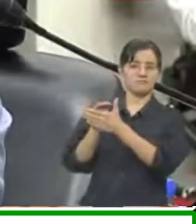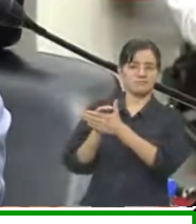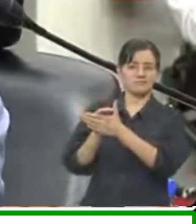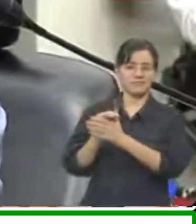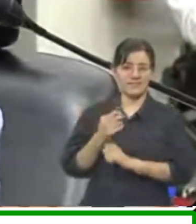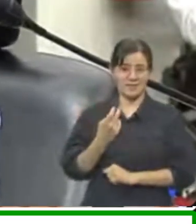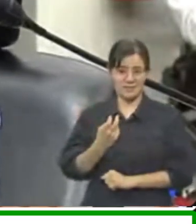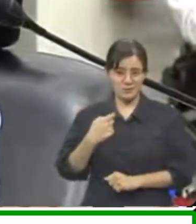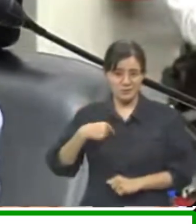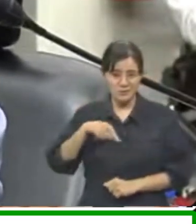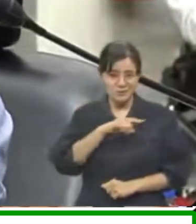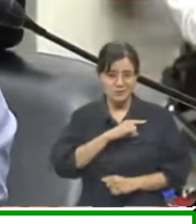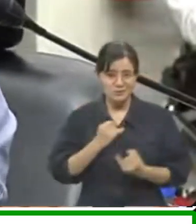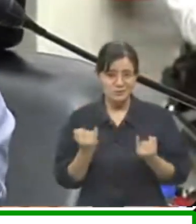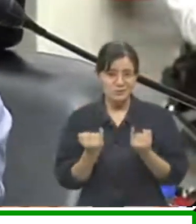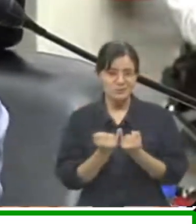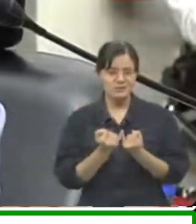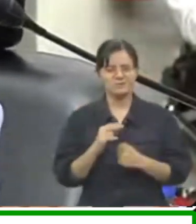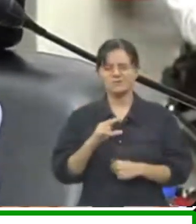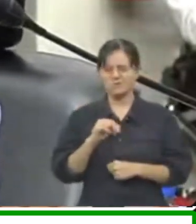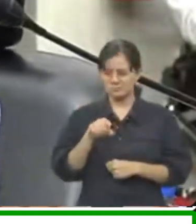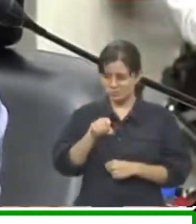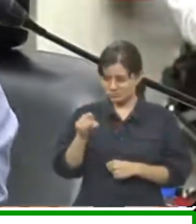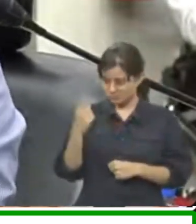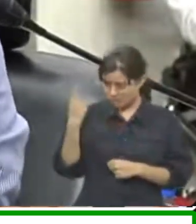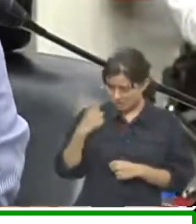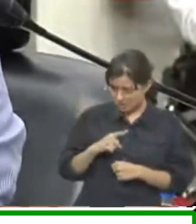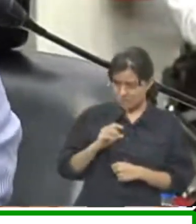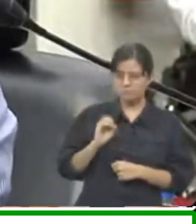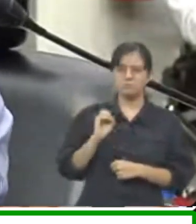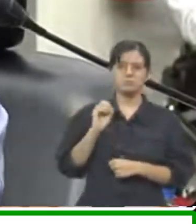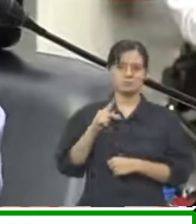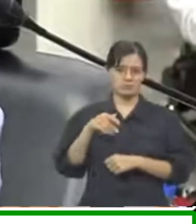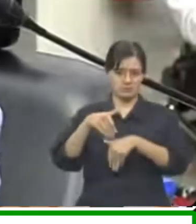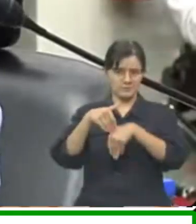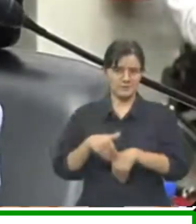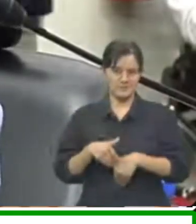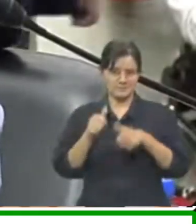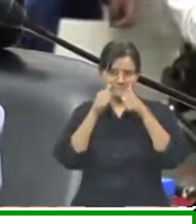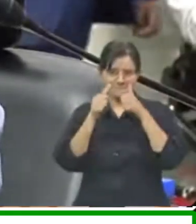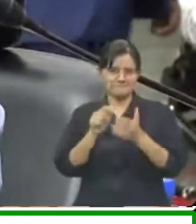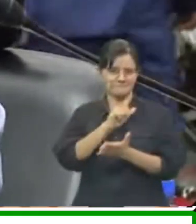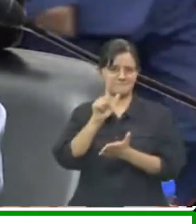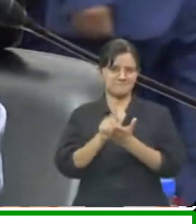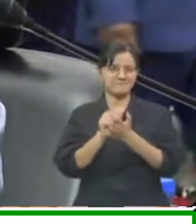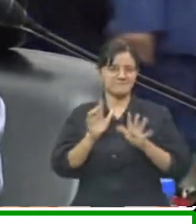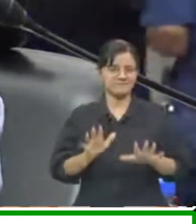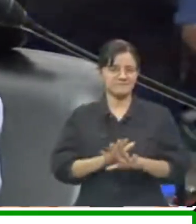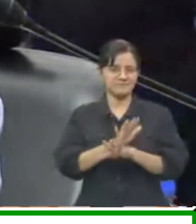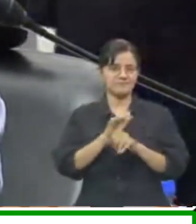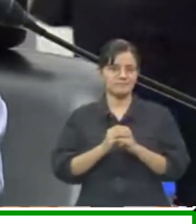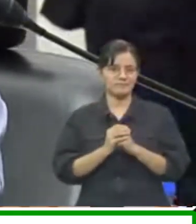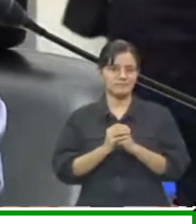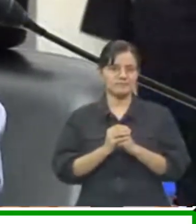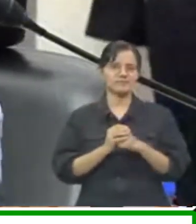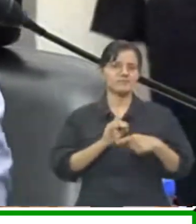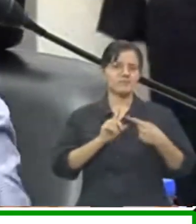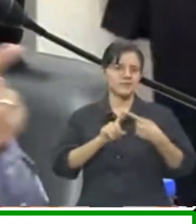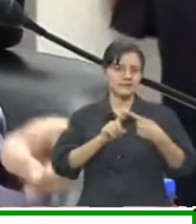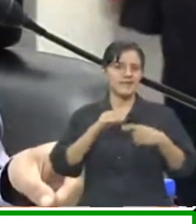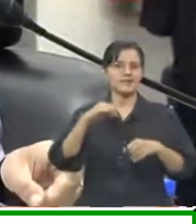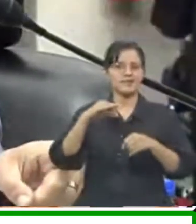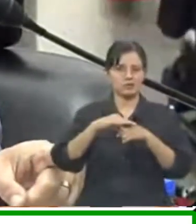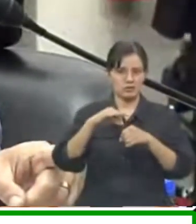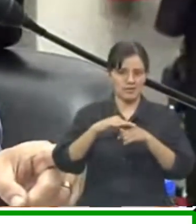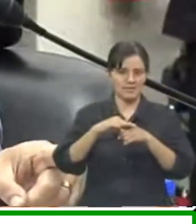a cumplir el mandato que tenemos y vamos a aprobar las reformas. Una asignatura pendiente será la electoral, pero esa